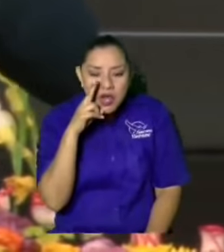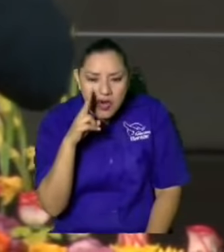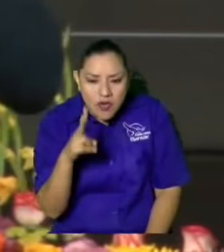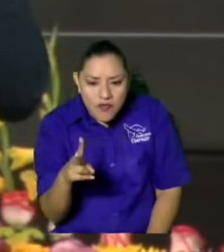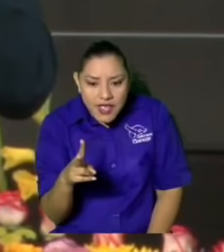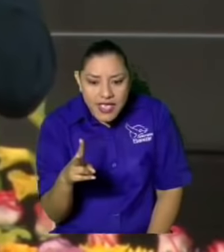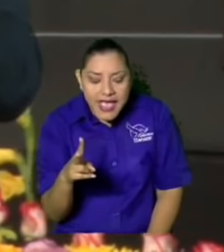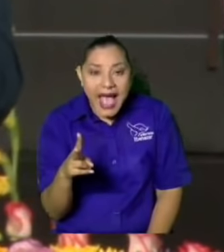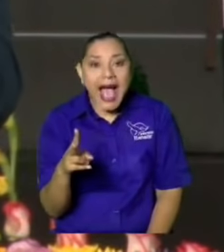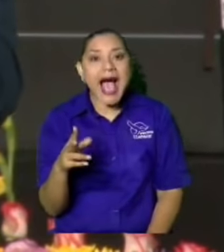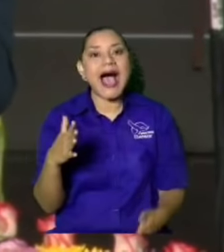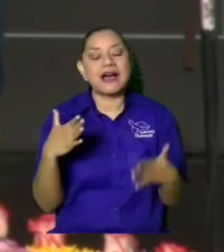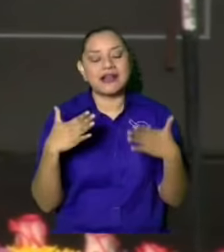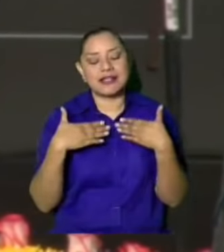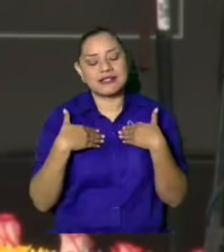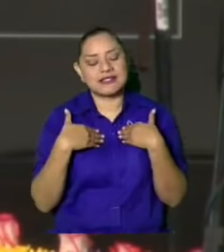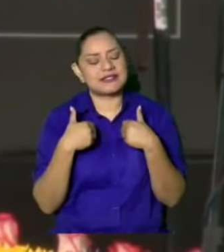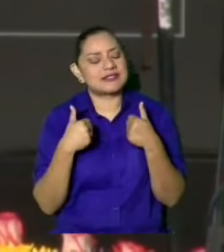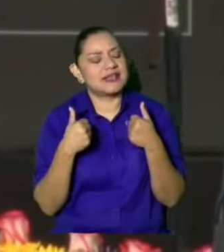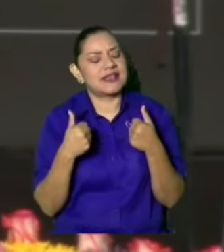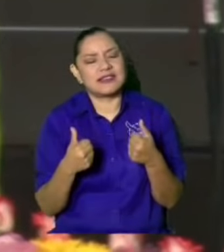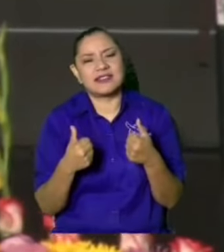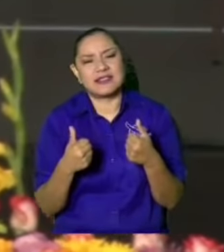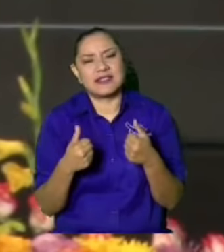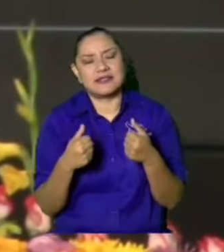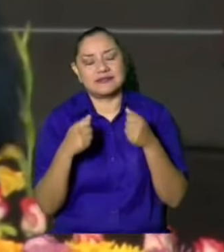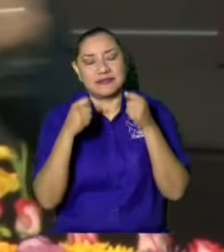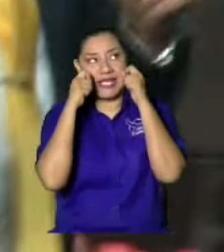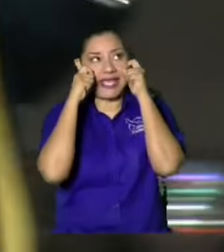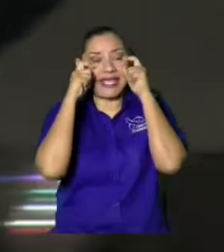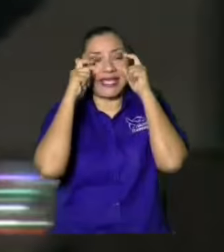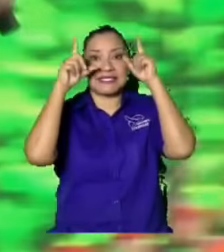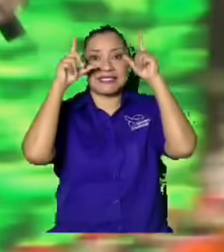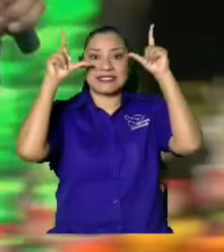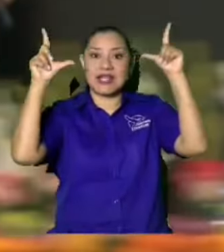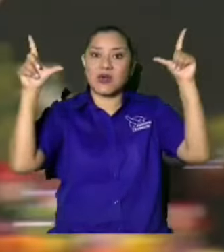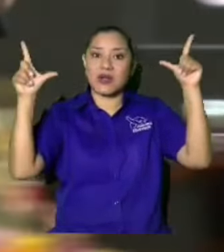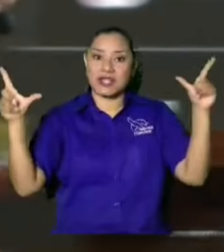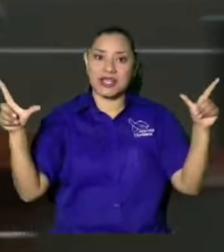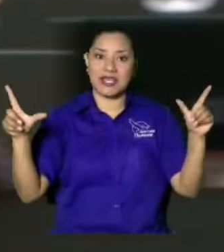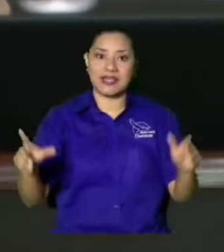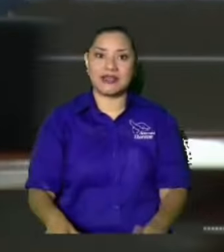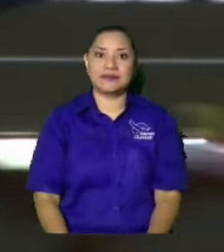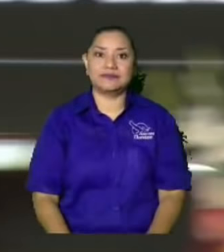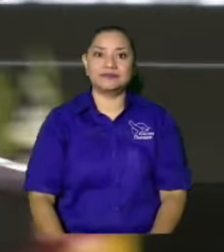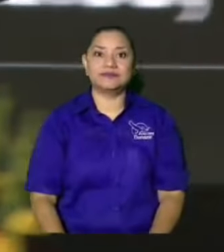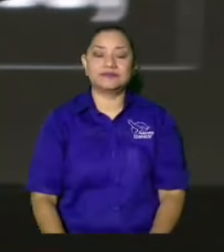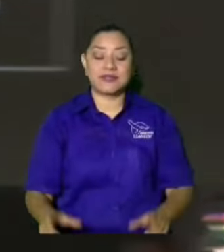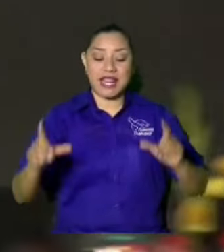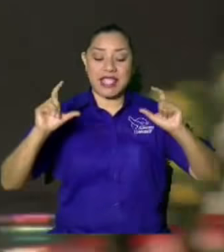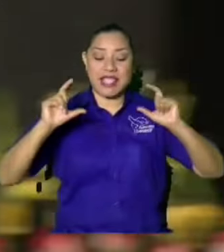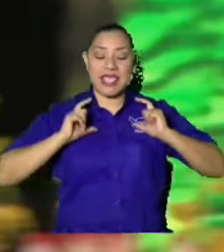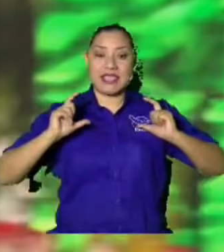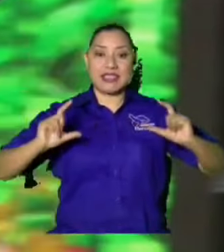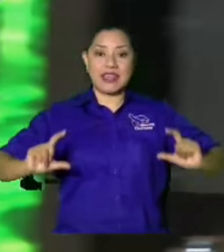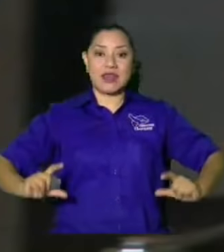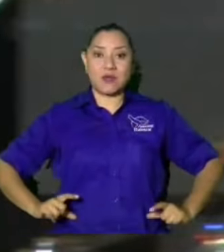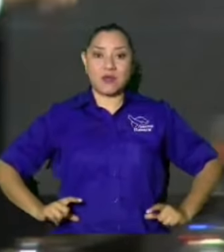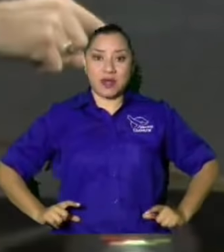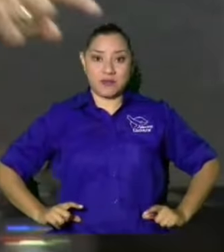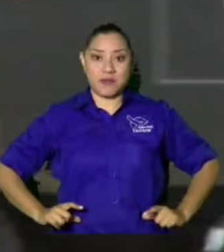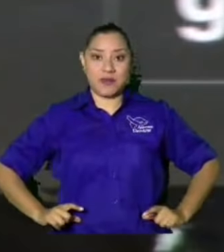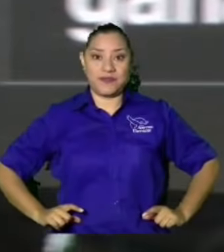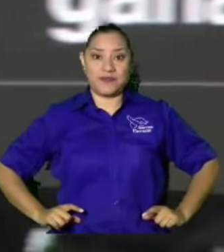una sanidad extraordinaria al cuerpo. Trae una sanidad extraordinaria al cuerpo. Por eso Dios